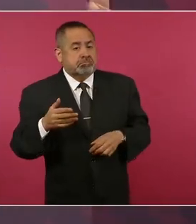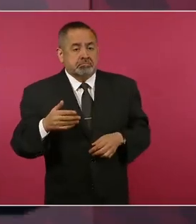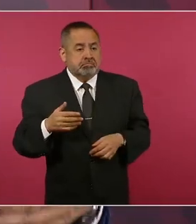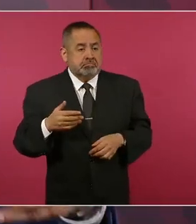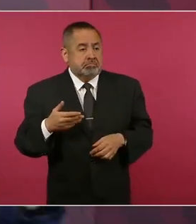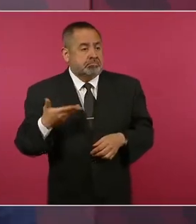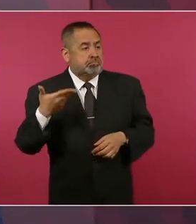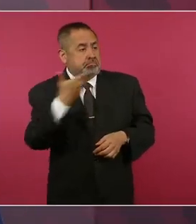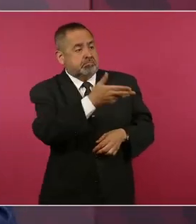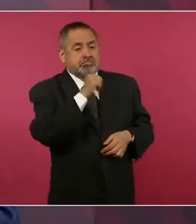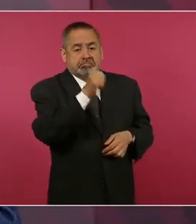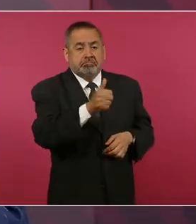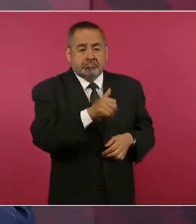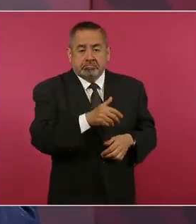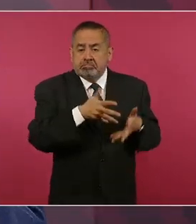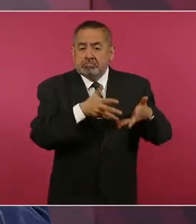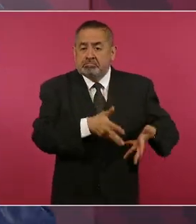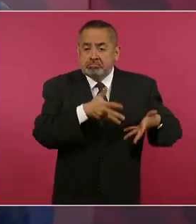Entonces, eso,